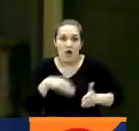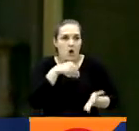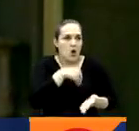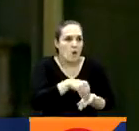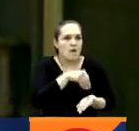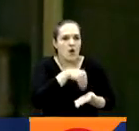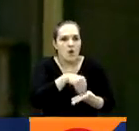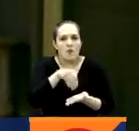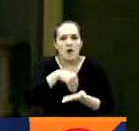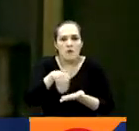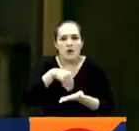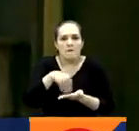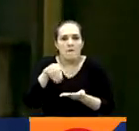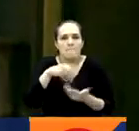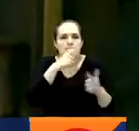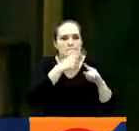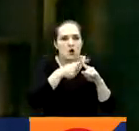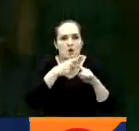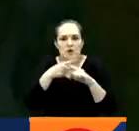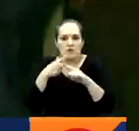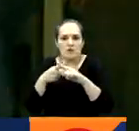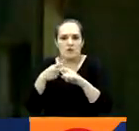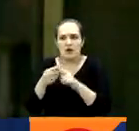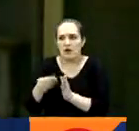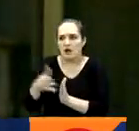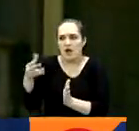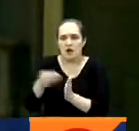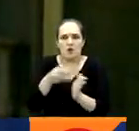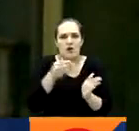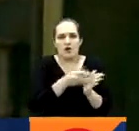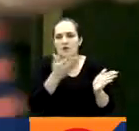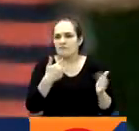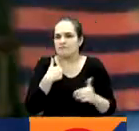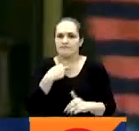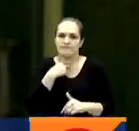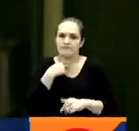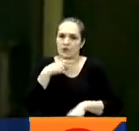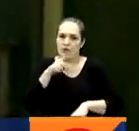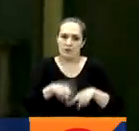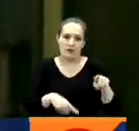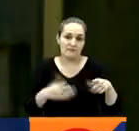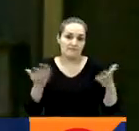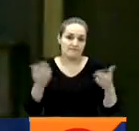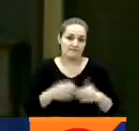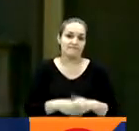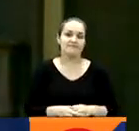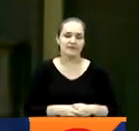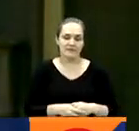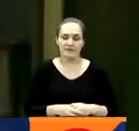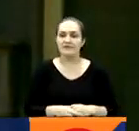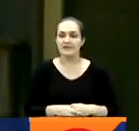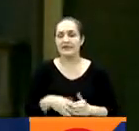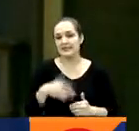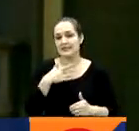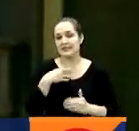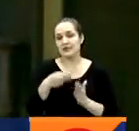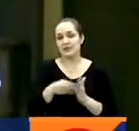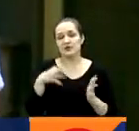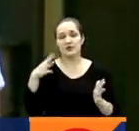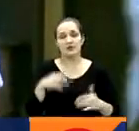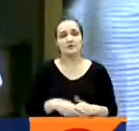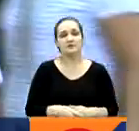comprar, o sea, con estos altos costos, y bueno, me parece que es muy